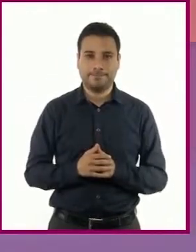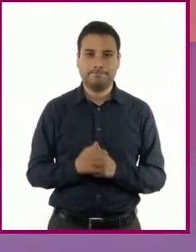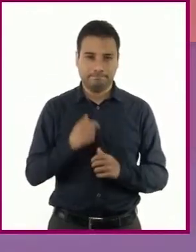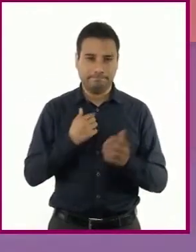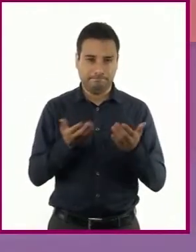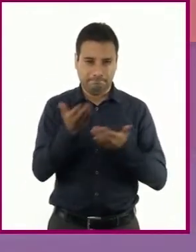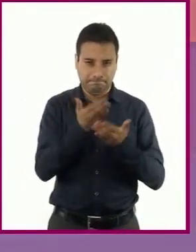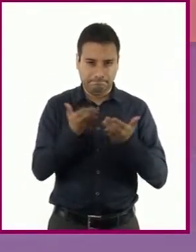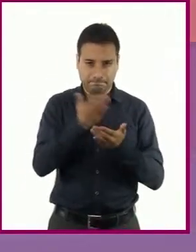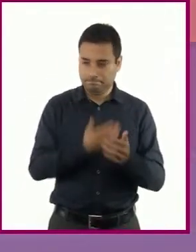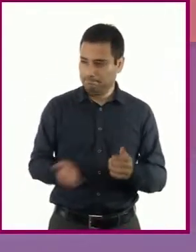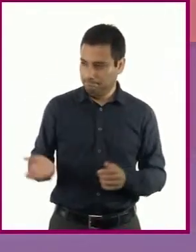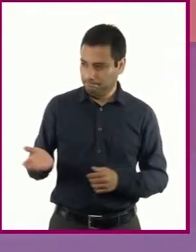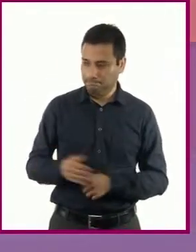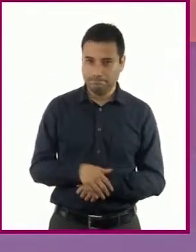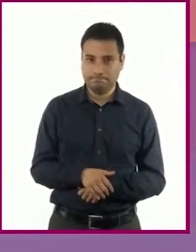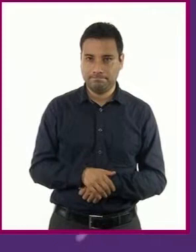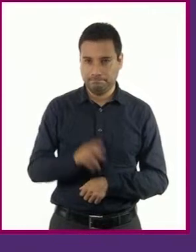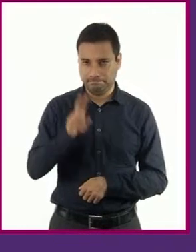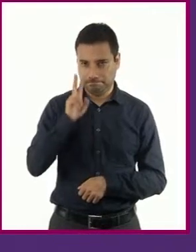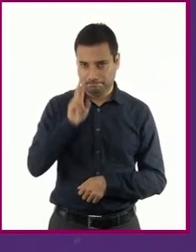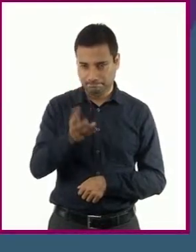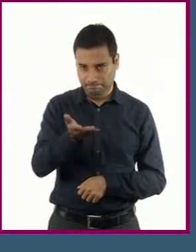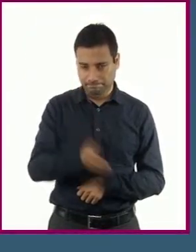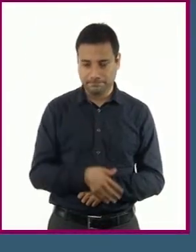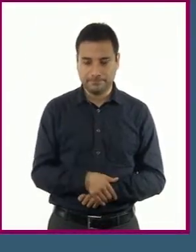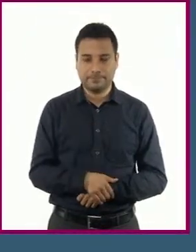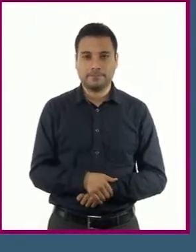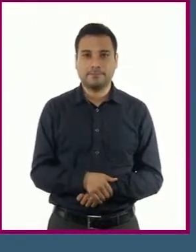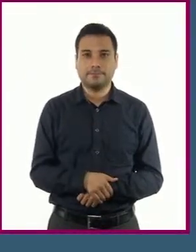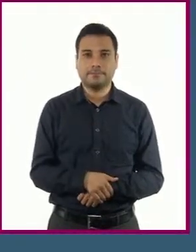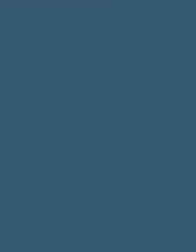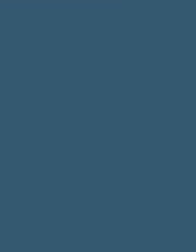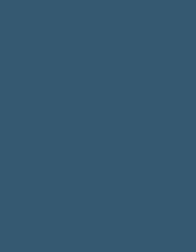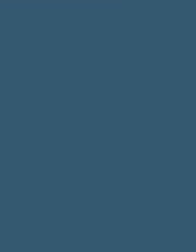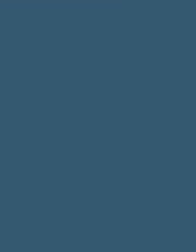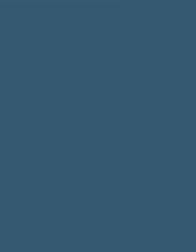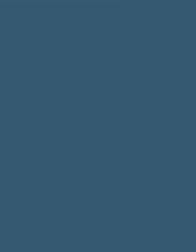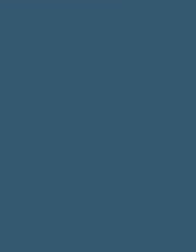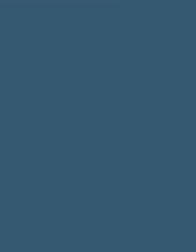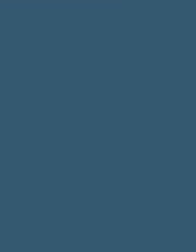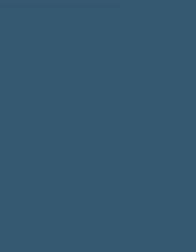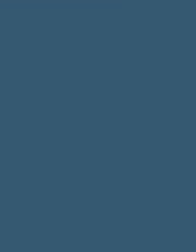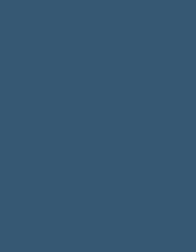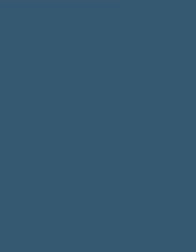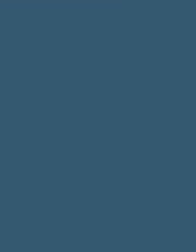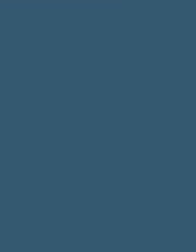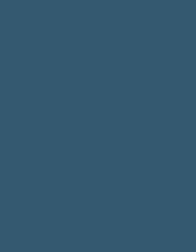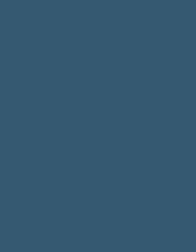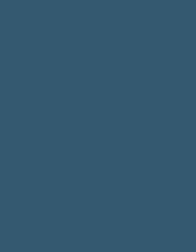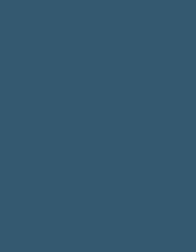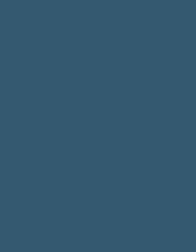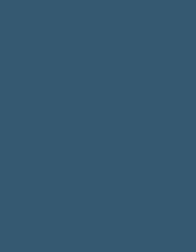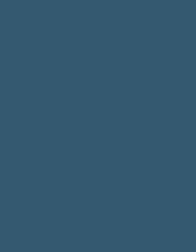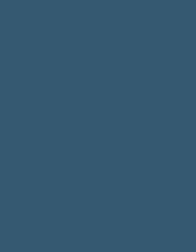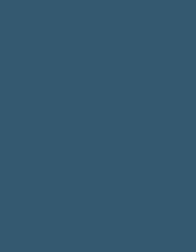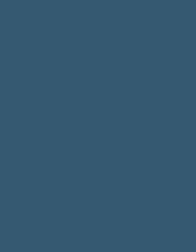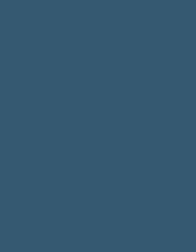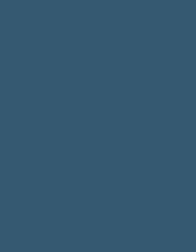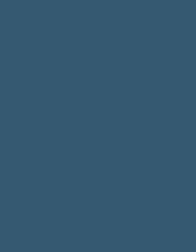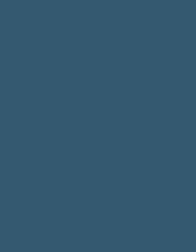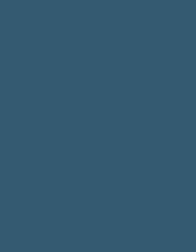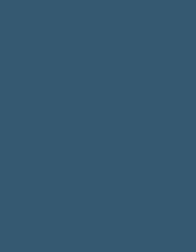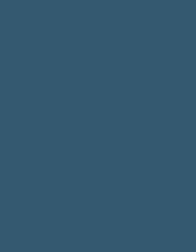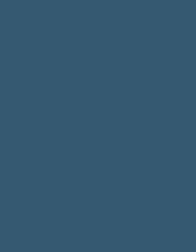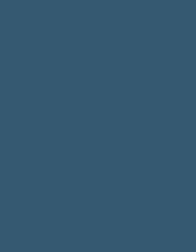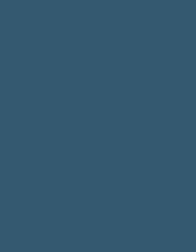la liga para que puedan consultar el documento. En la vida cotidiana, el agua es el compuesto más importante en